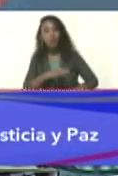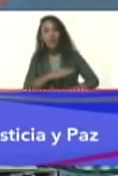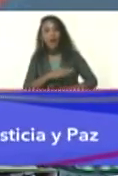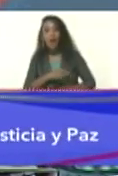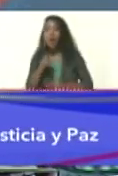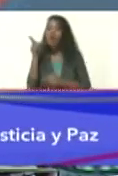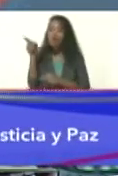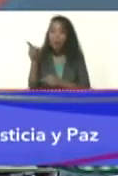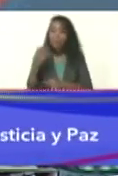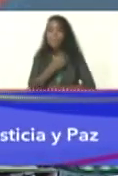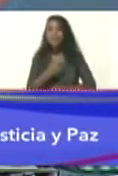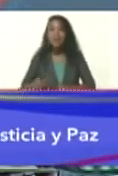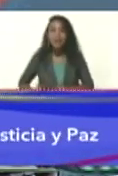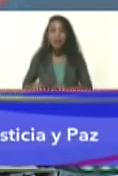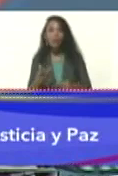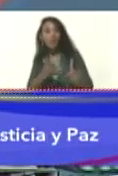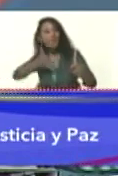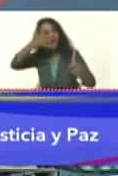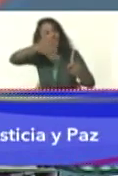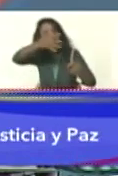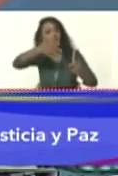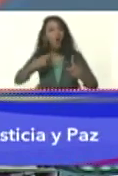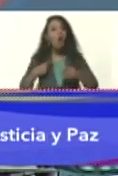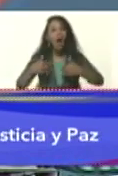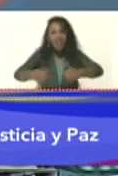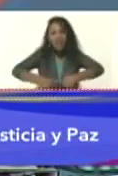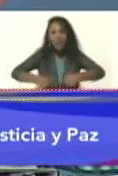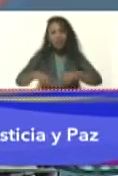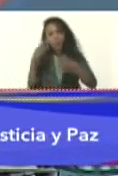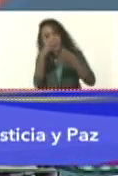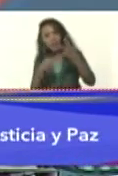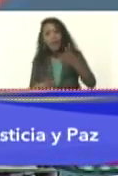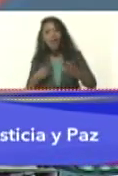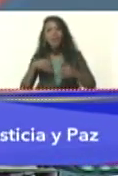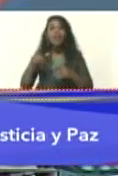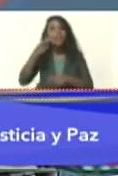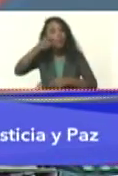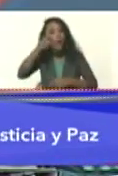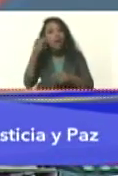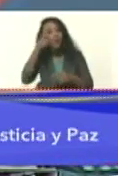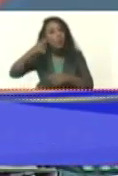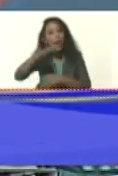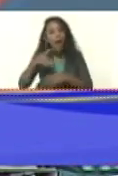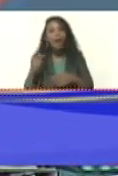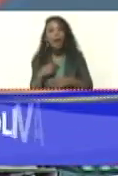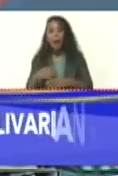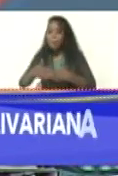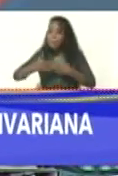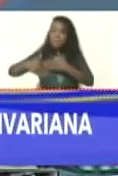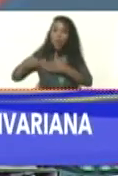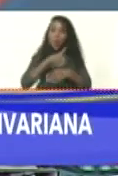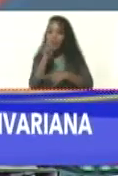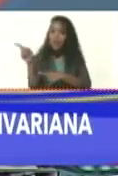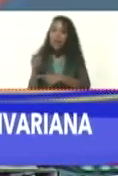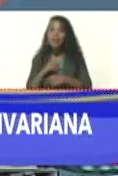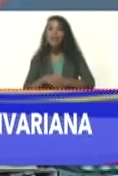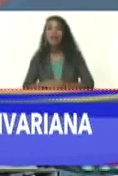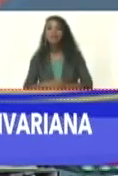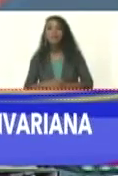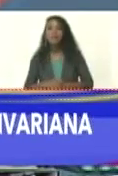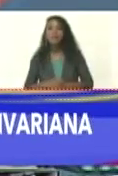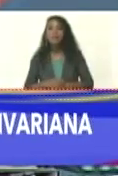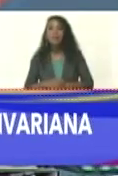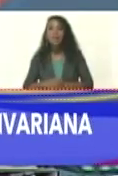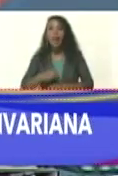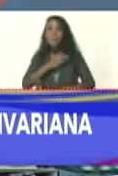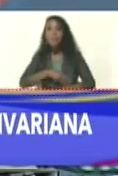ordenado reorientar los esfuerzos en materia de seguridad ciudadana partiendo de esa doctrina rectora que es la gran